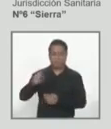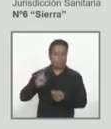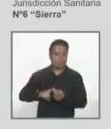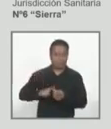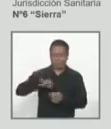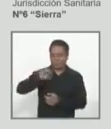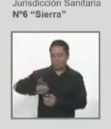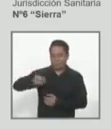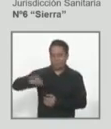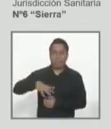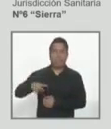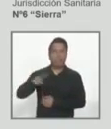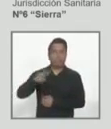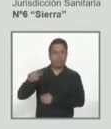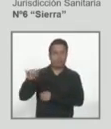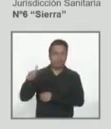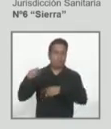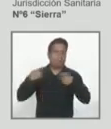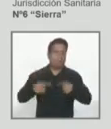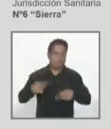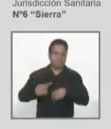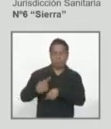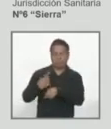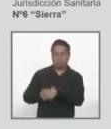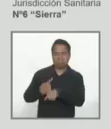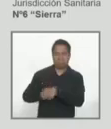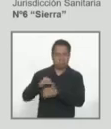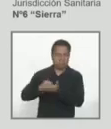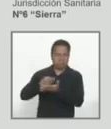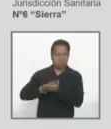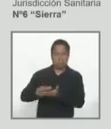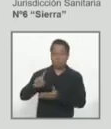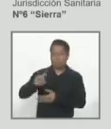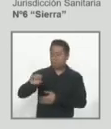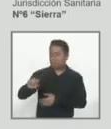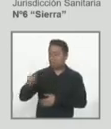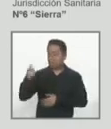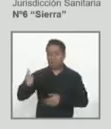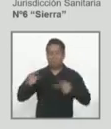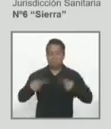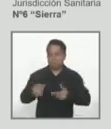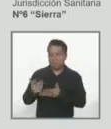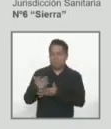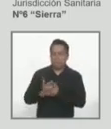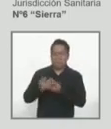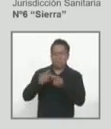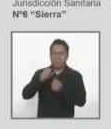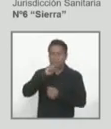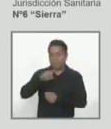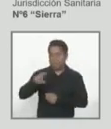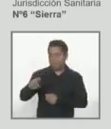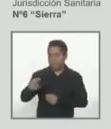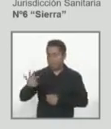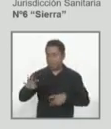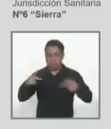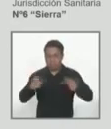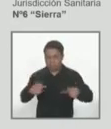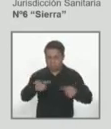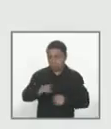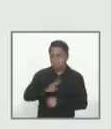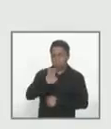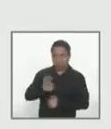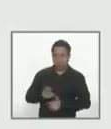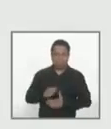Sierra, 211 casos confirmados, 166 recuperados y 34